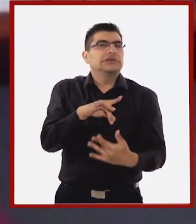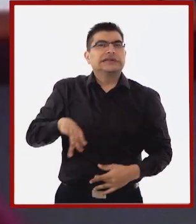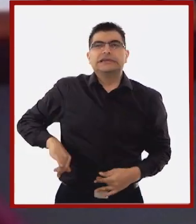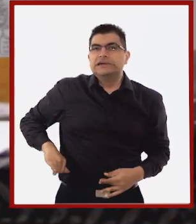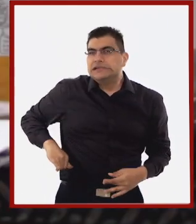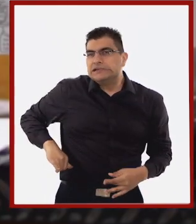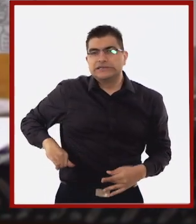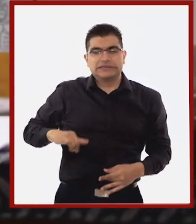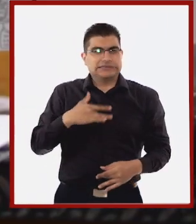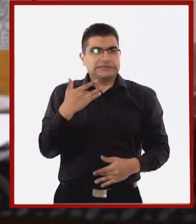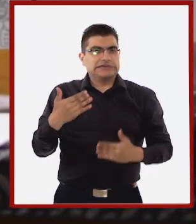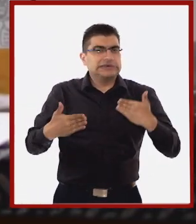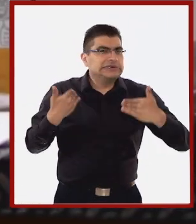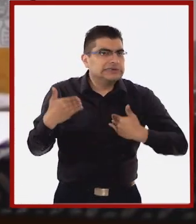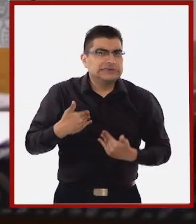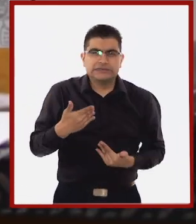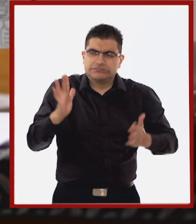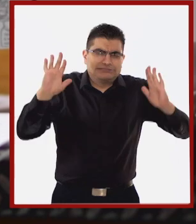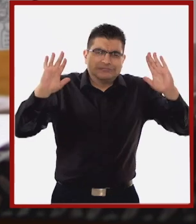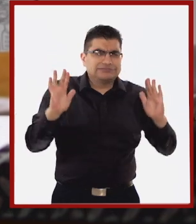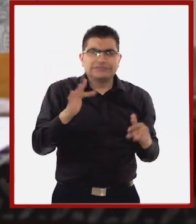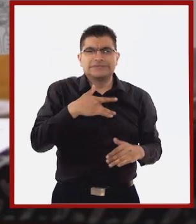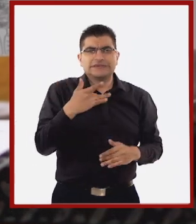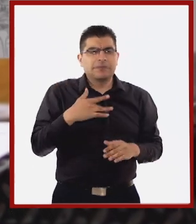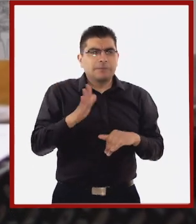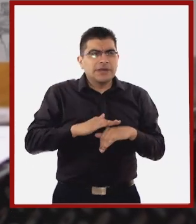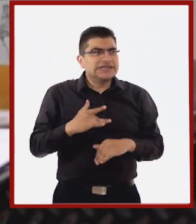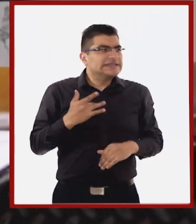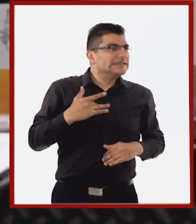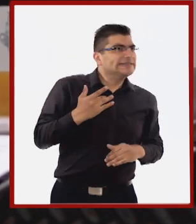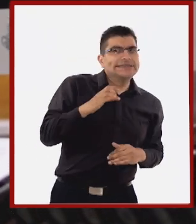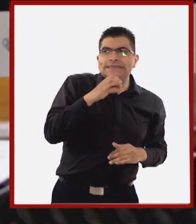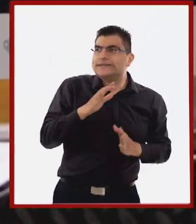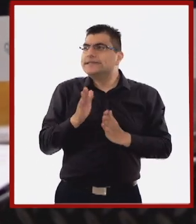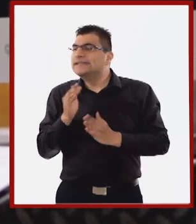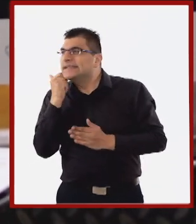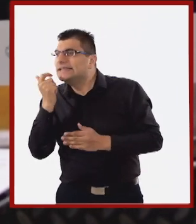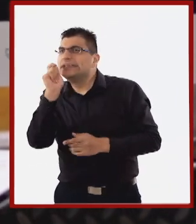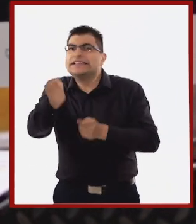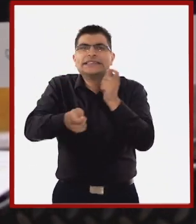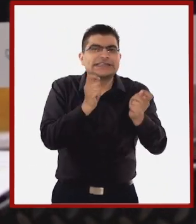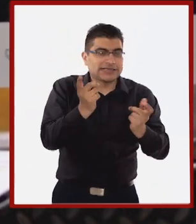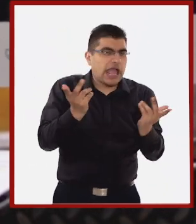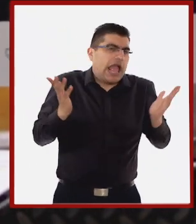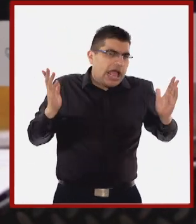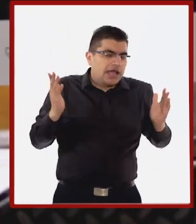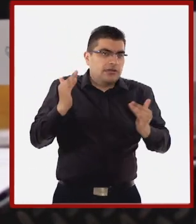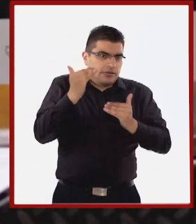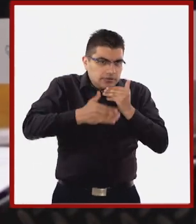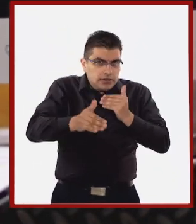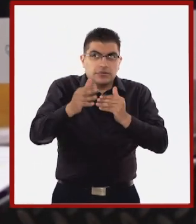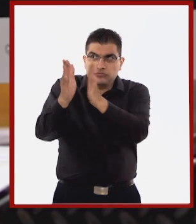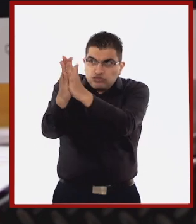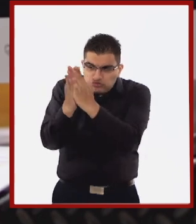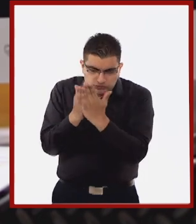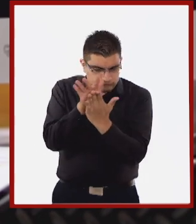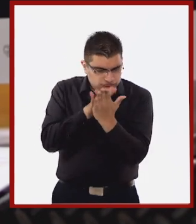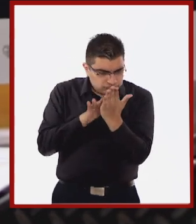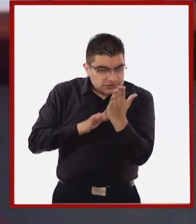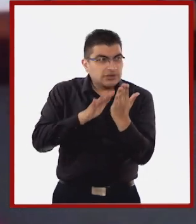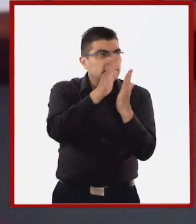alegría, ¿por qué no? Y lo que le cause más curiosidad. Y a partir de ahí se va dando la lectura casi de